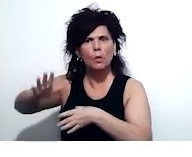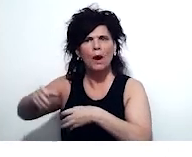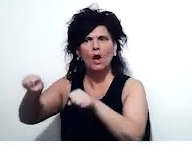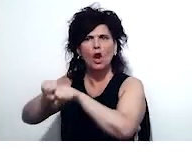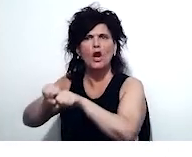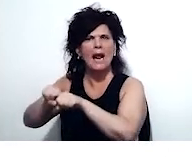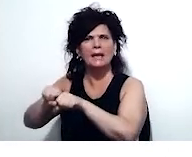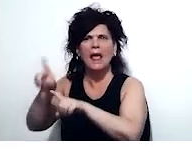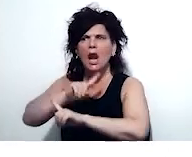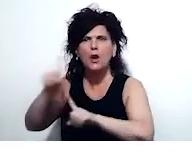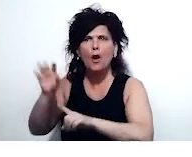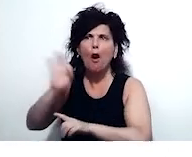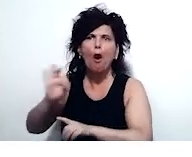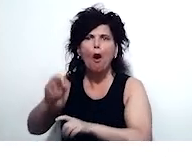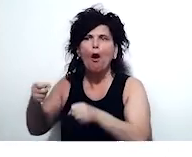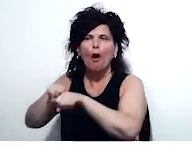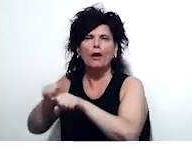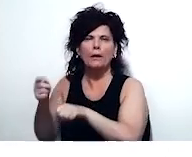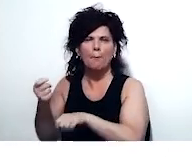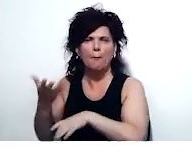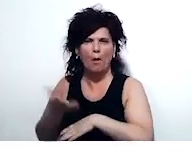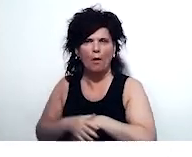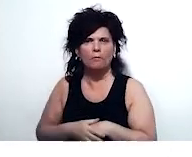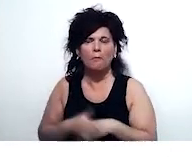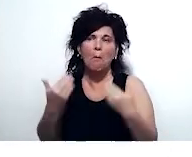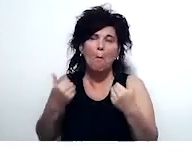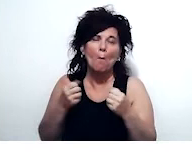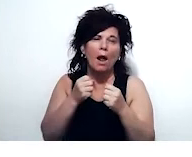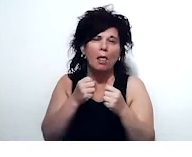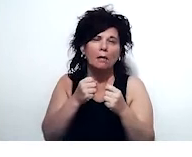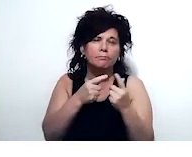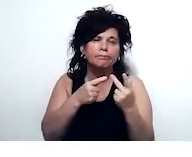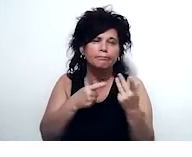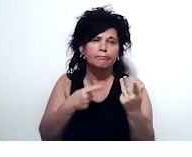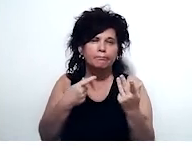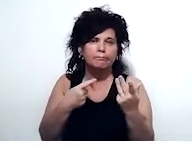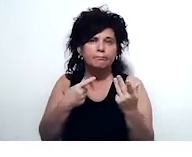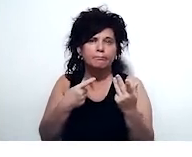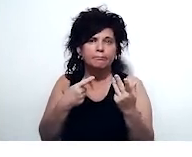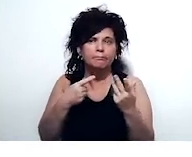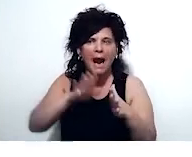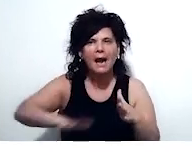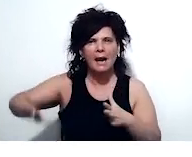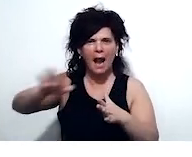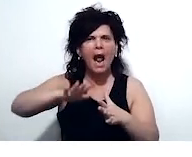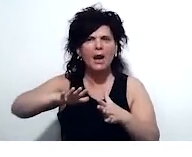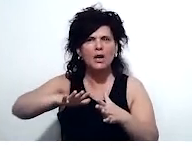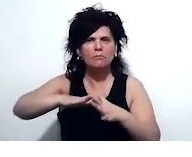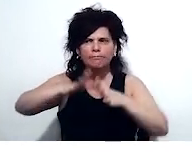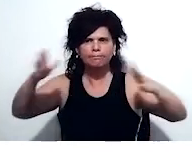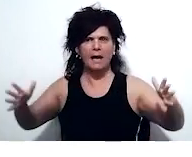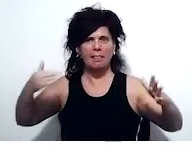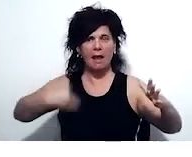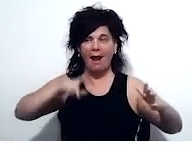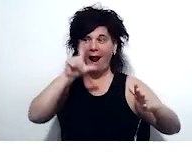la ruralidad tiene tan poca conectividad? Puede haber varias cosas. Vivimos en una región grande.